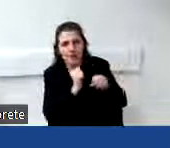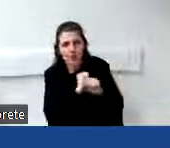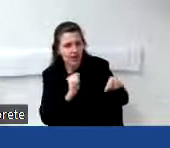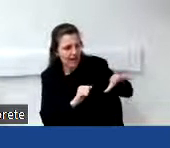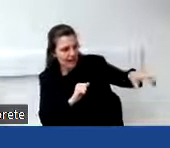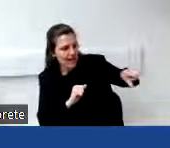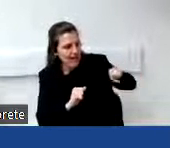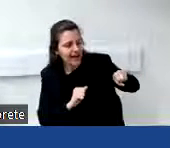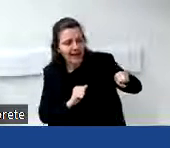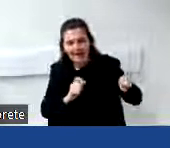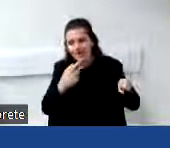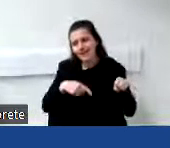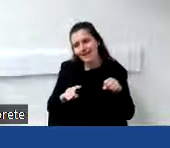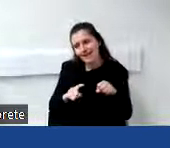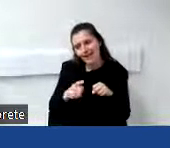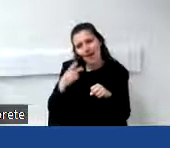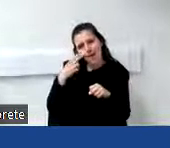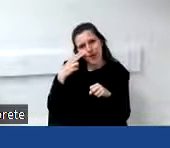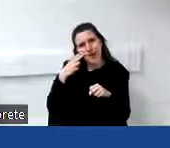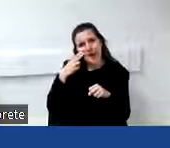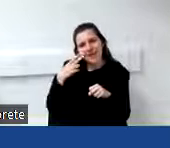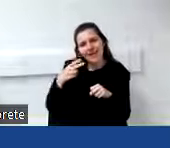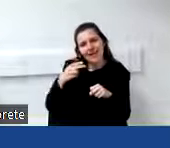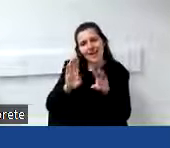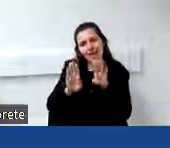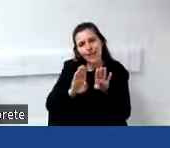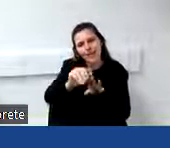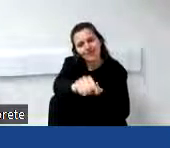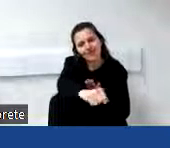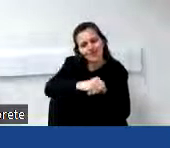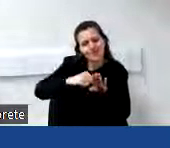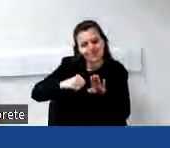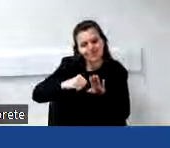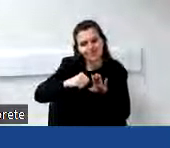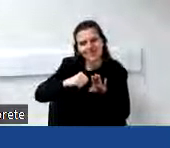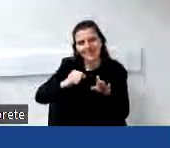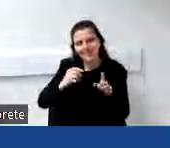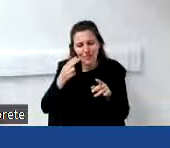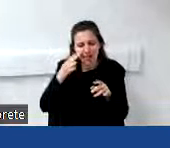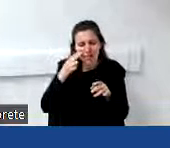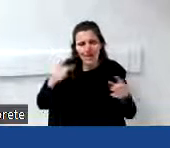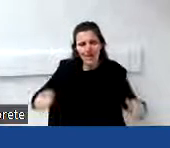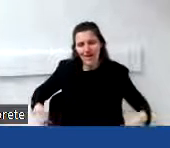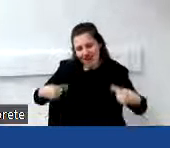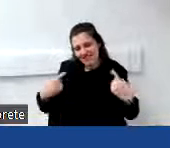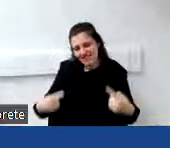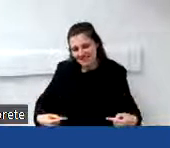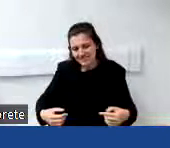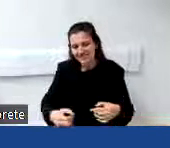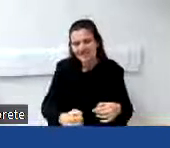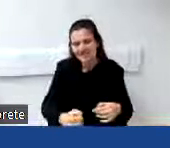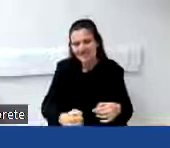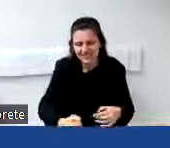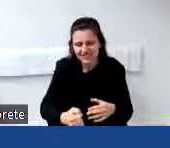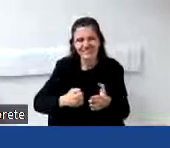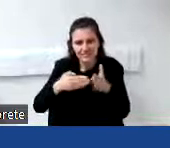abre hacia adentro. Entonces, es como, bueno, ahí es algo bien importante a tener en cuenta, ¿sabes? Bueno, pasillos angostos,